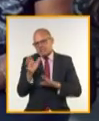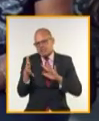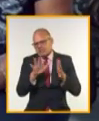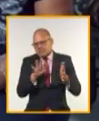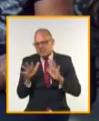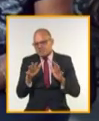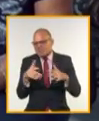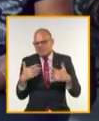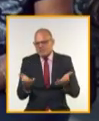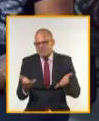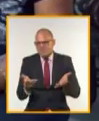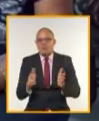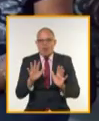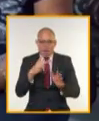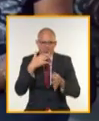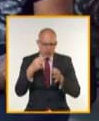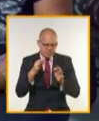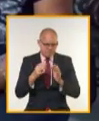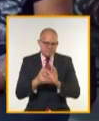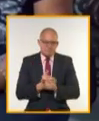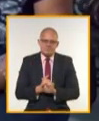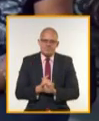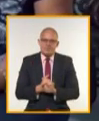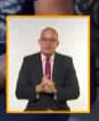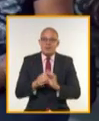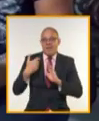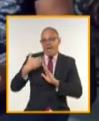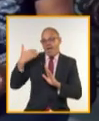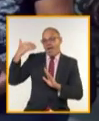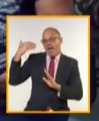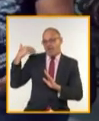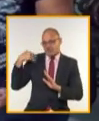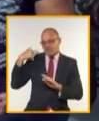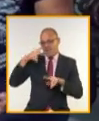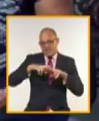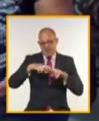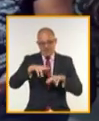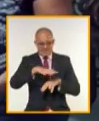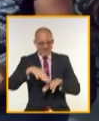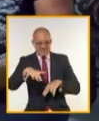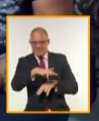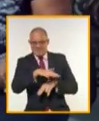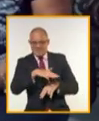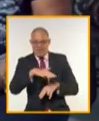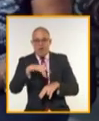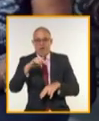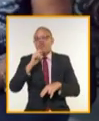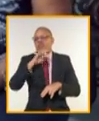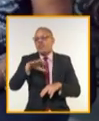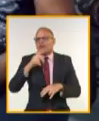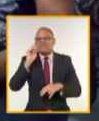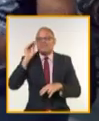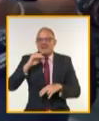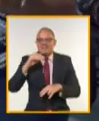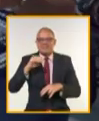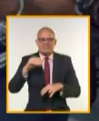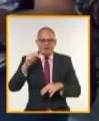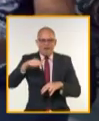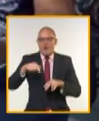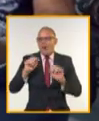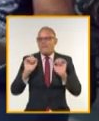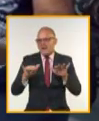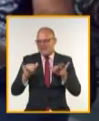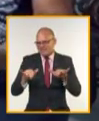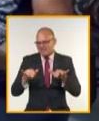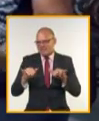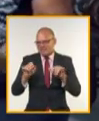muy cerca lo que fue la Plaza del Vapor, hoy el Parque El Curita. Y del lado de